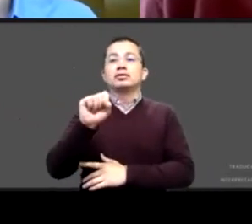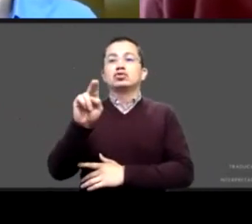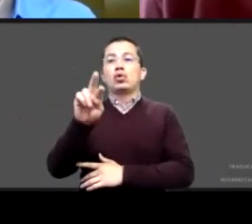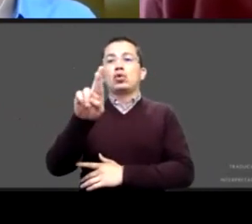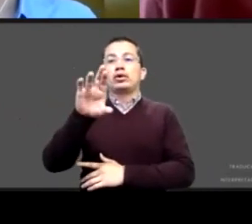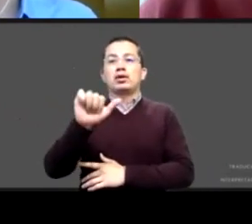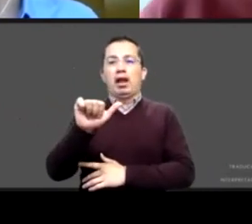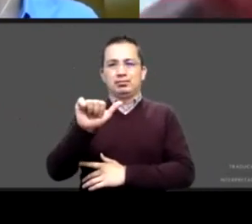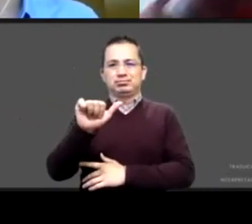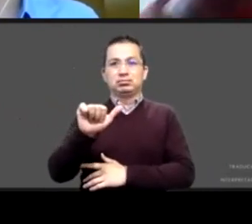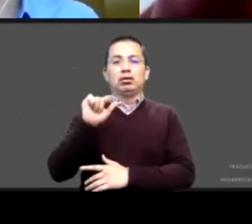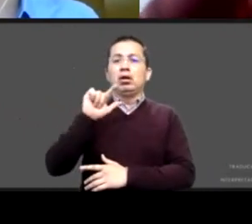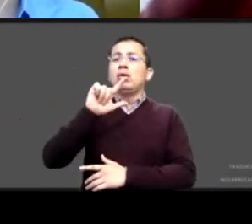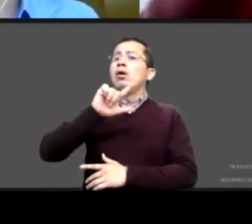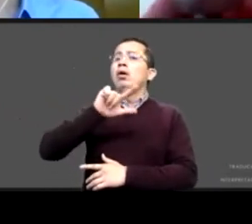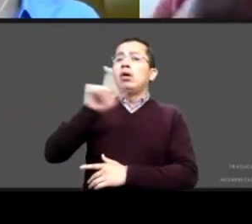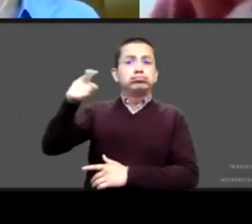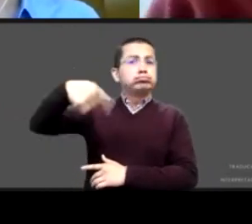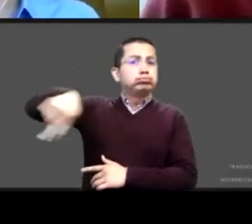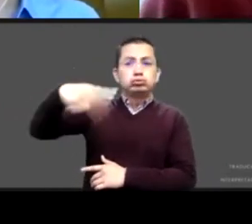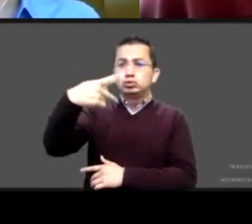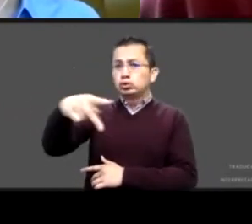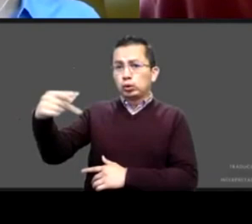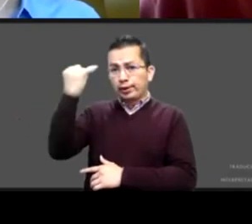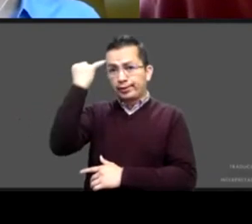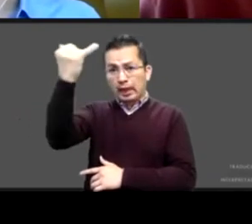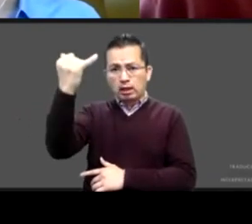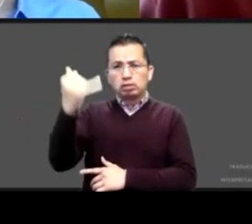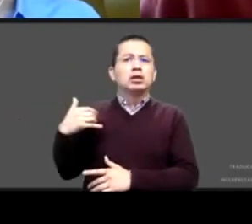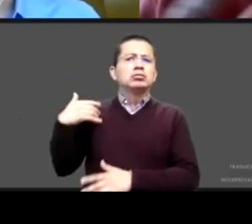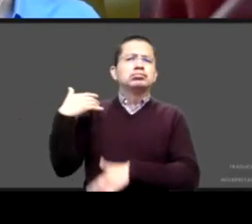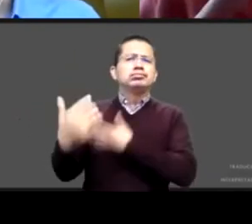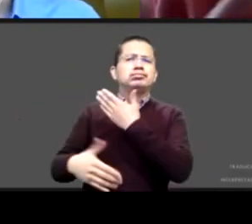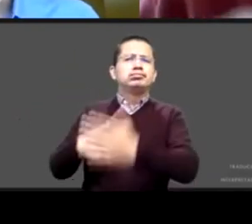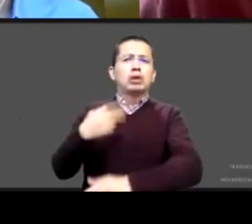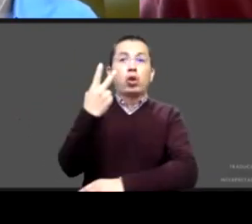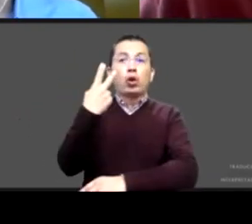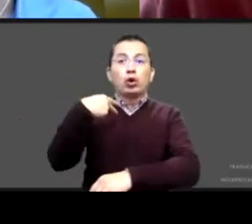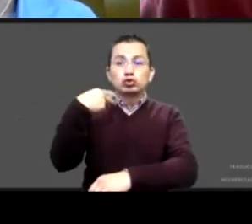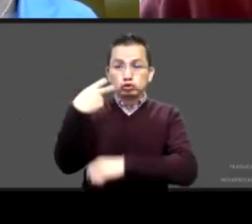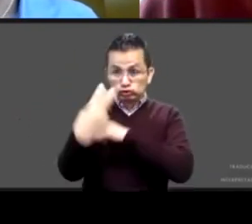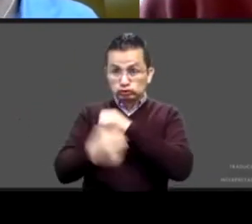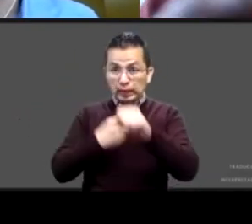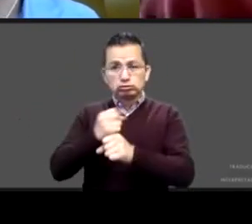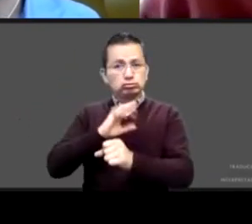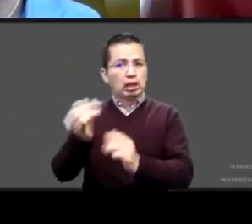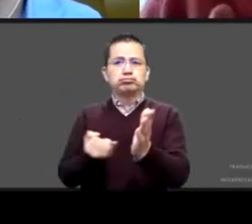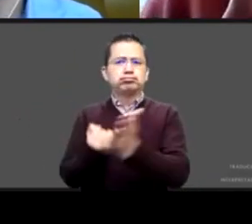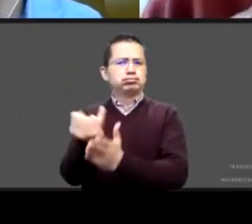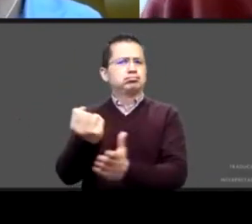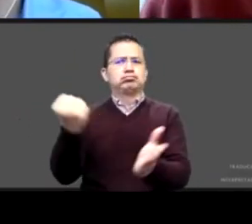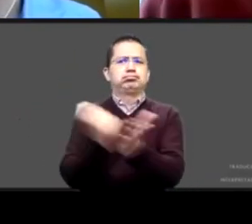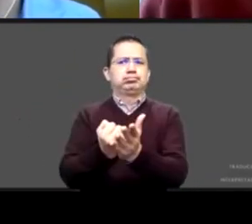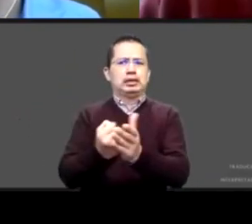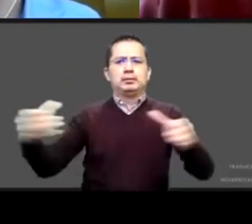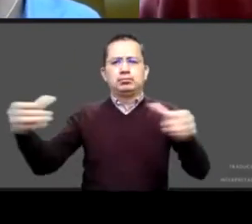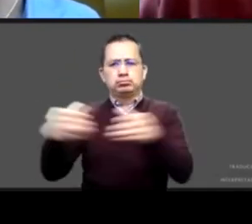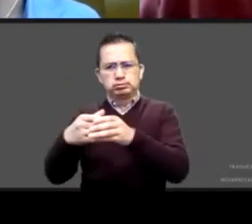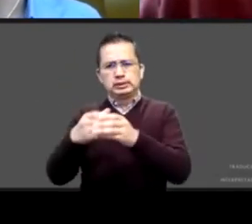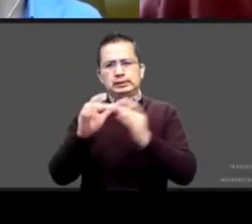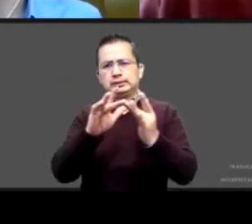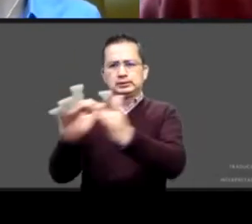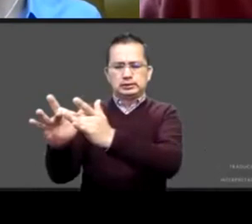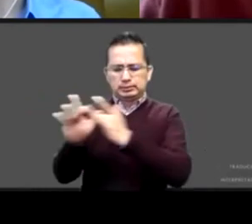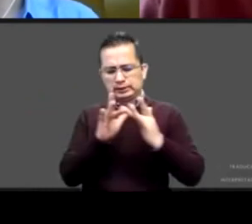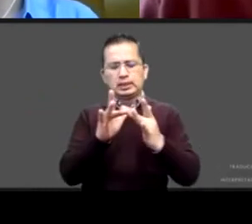de la región, y cuando digo los estados no me refiero solamente a Argentina, Brasil, Paraguay, Uruguay, sino también los